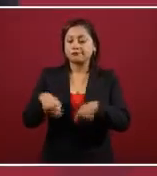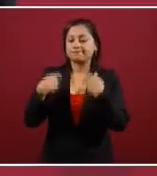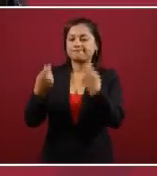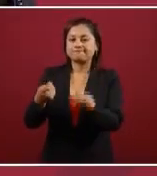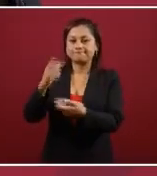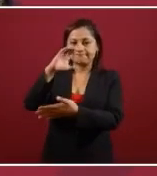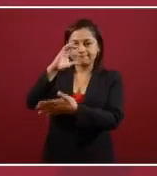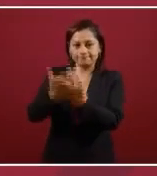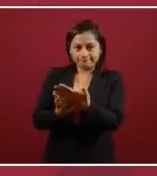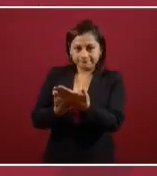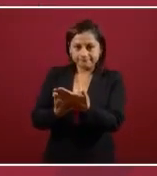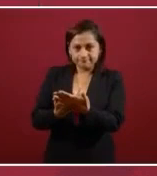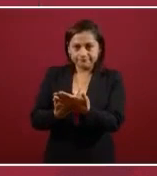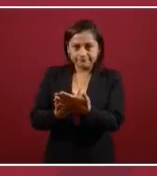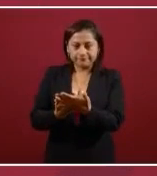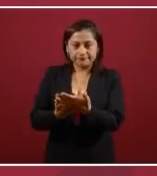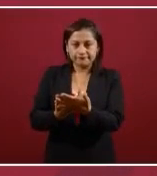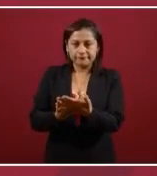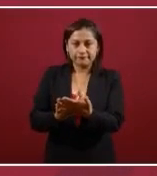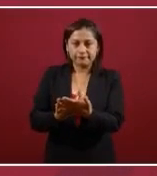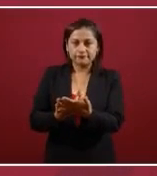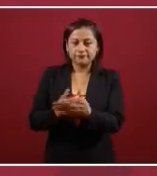a los